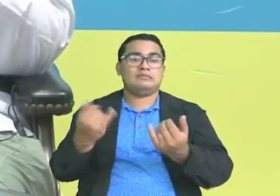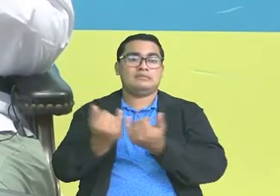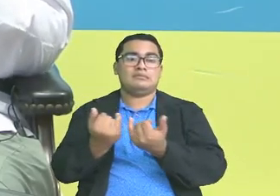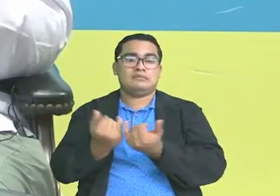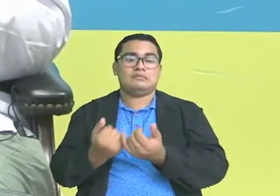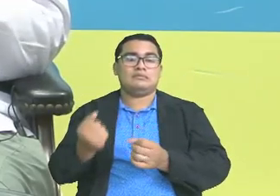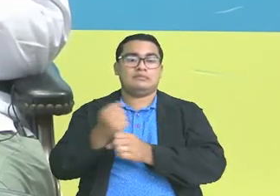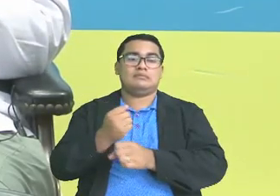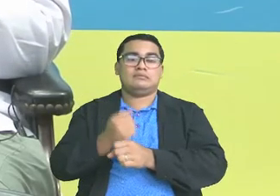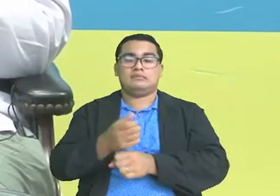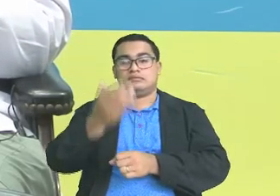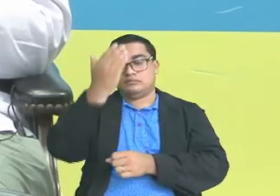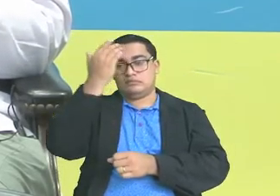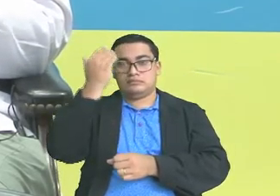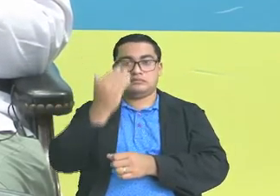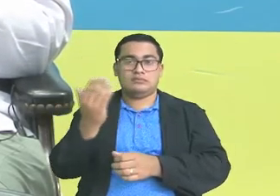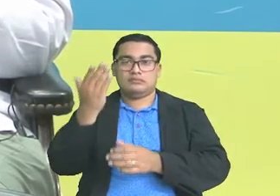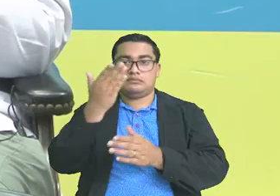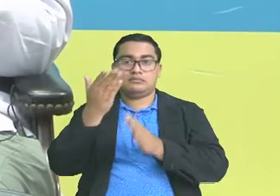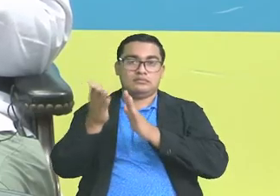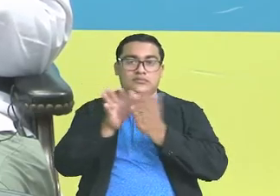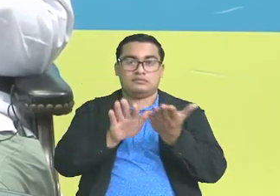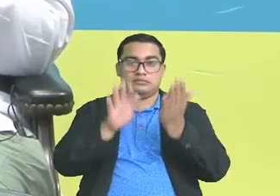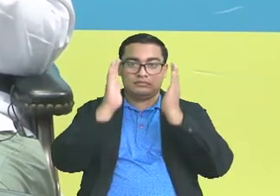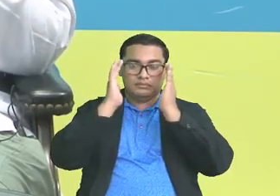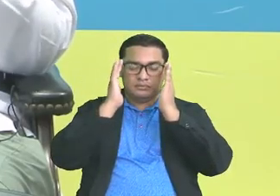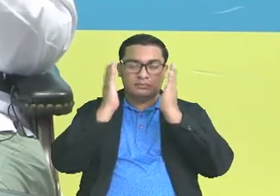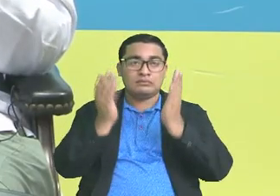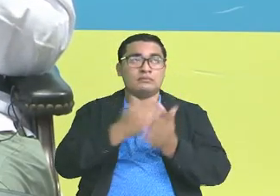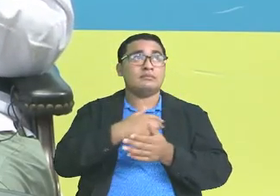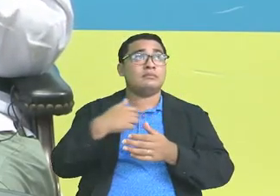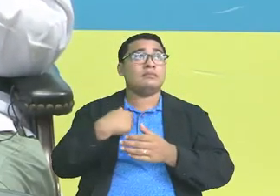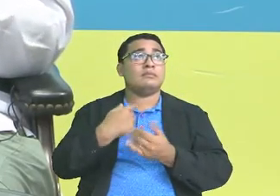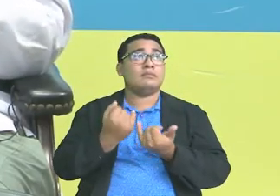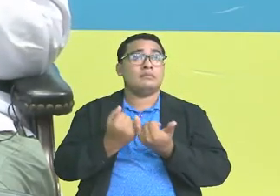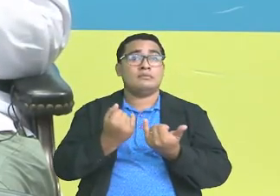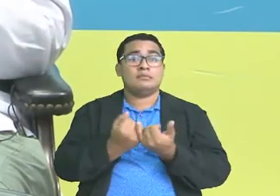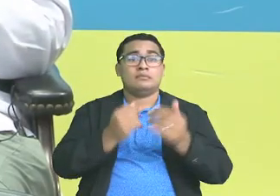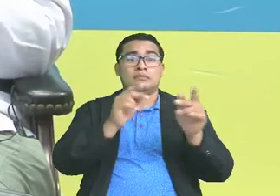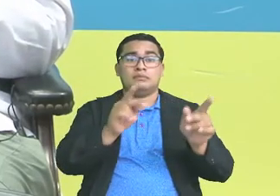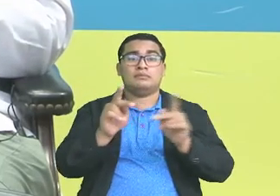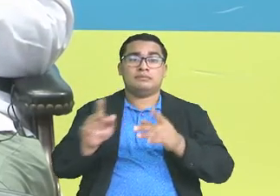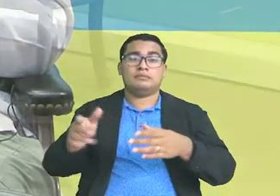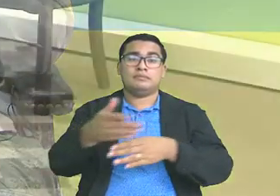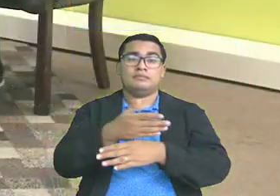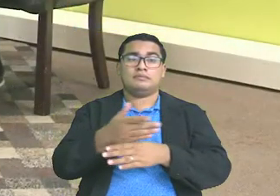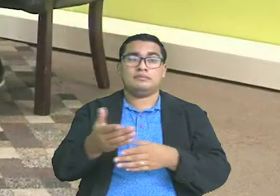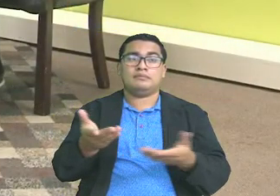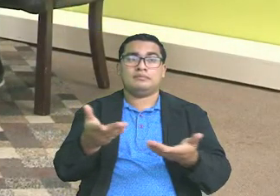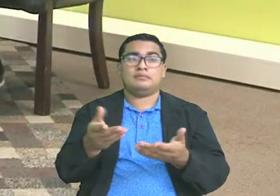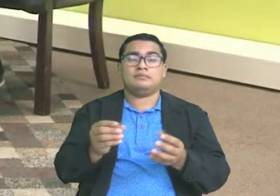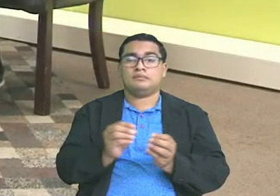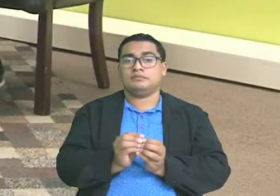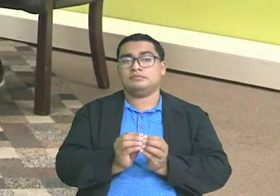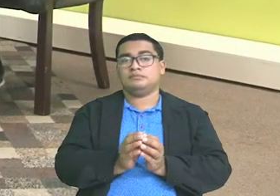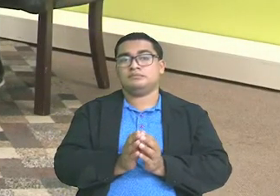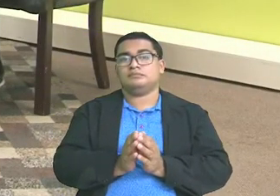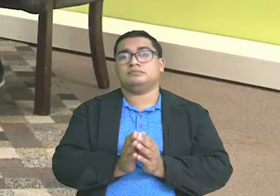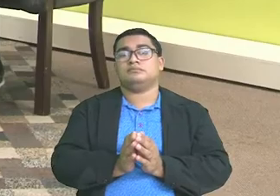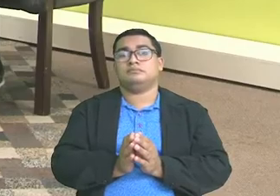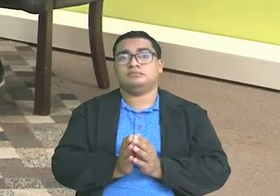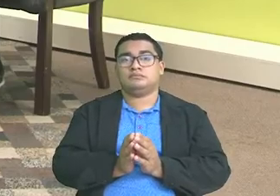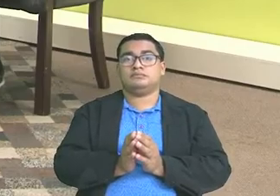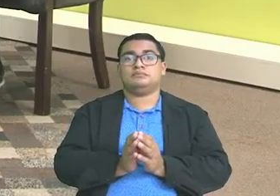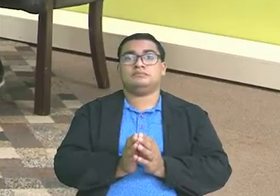la función de las que están muertas. Y esa capacidad difiere de persona a persona. Entonces, por